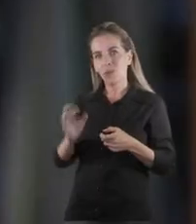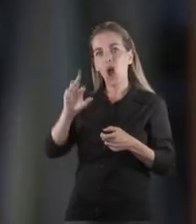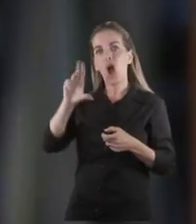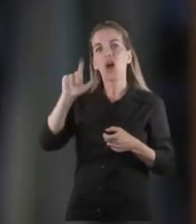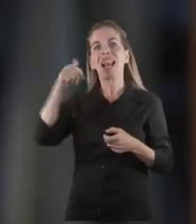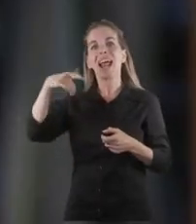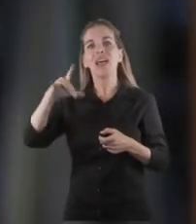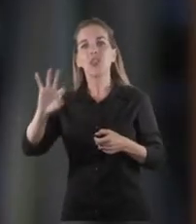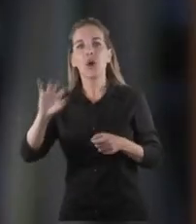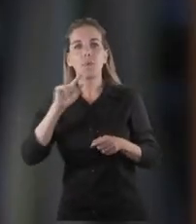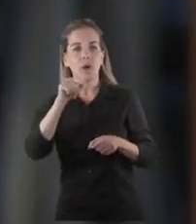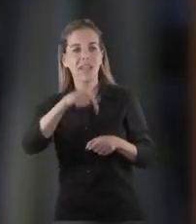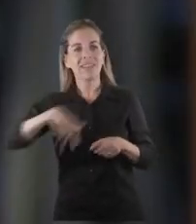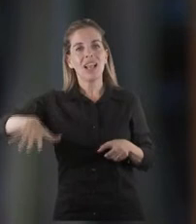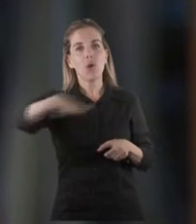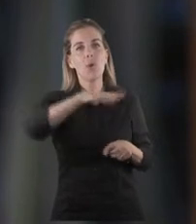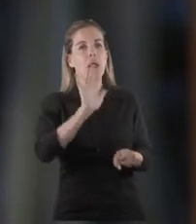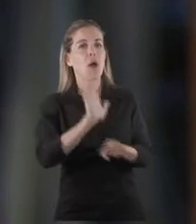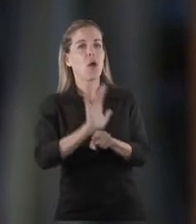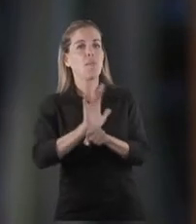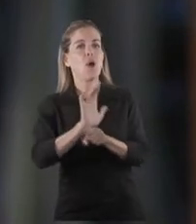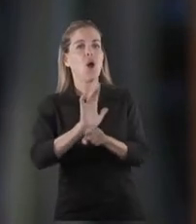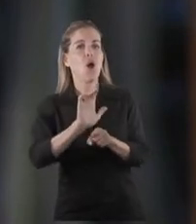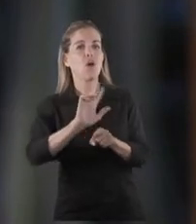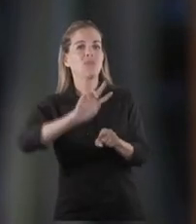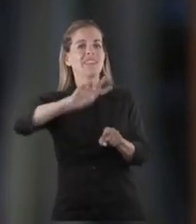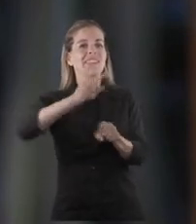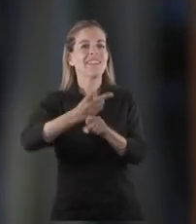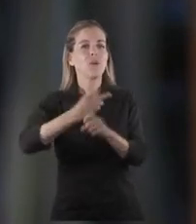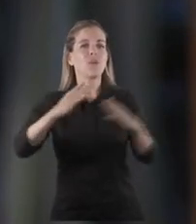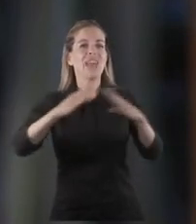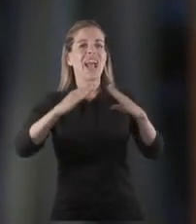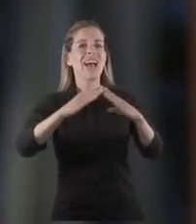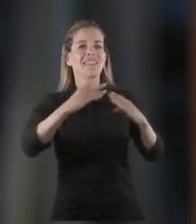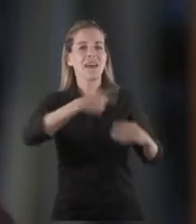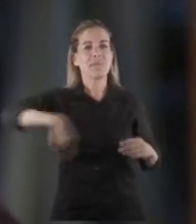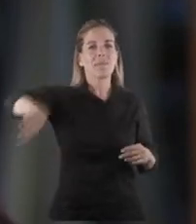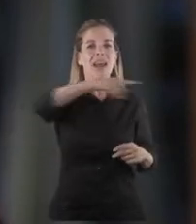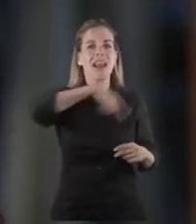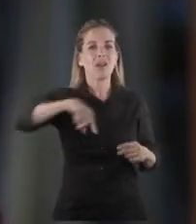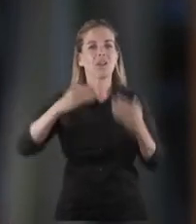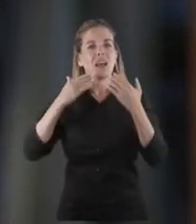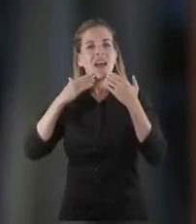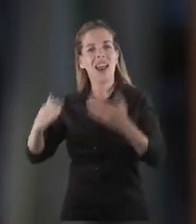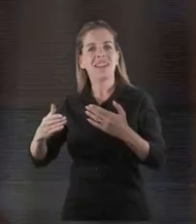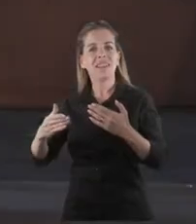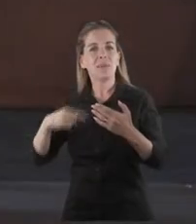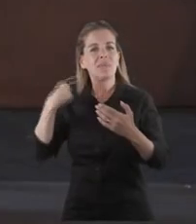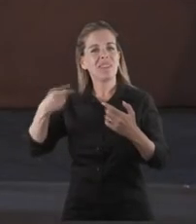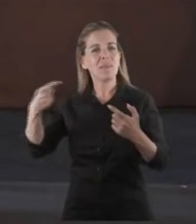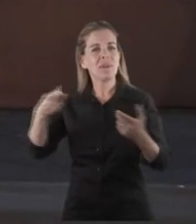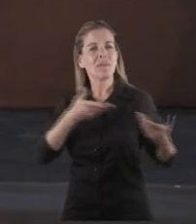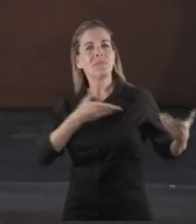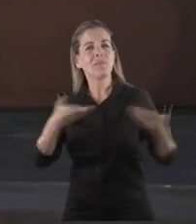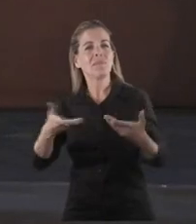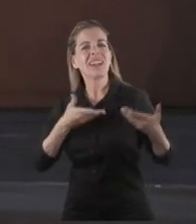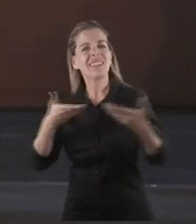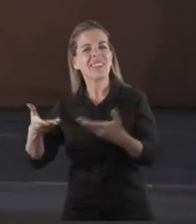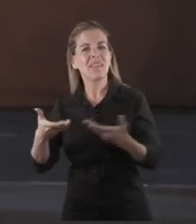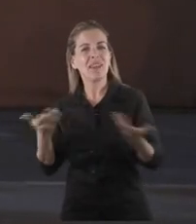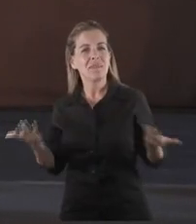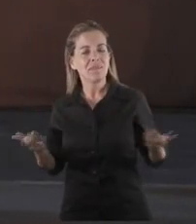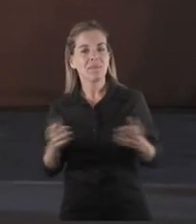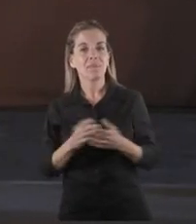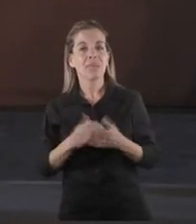casa. Gracias por el recibimiento, por la estadía que siempre nos dan acá, y a todos